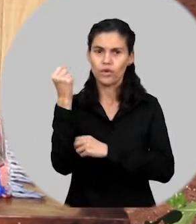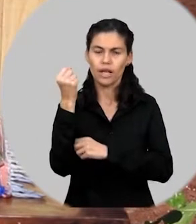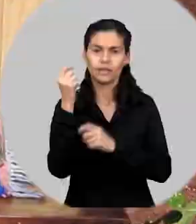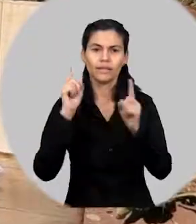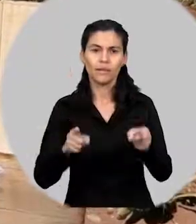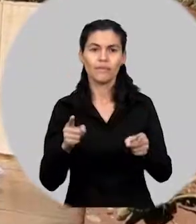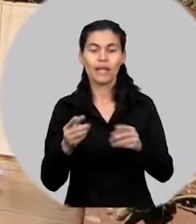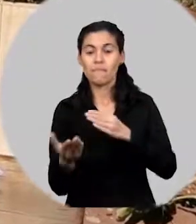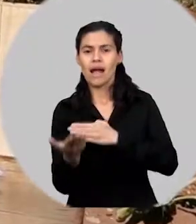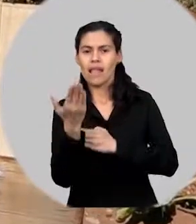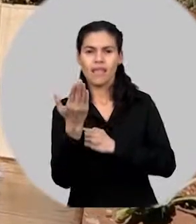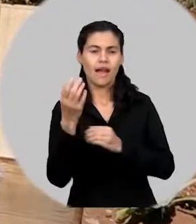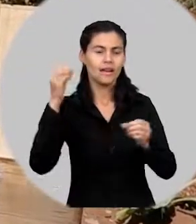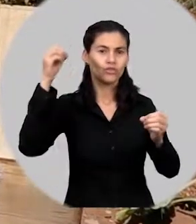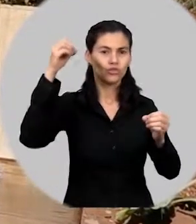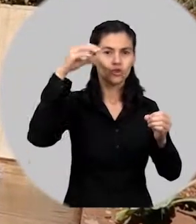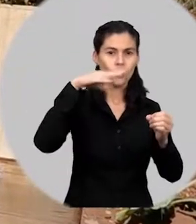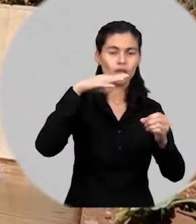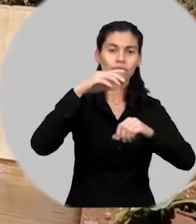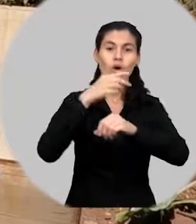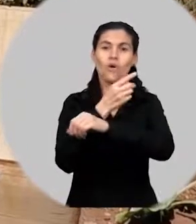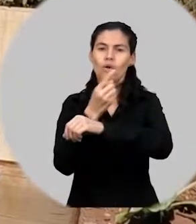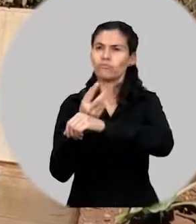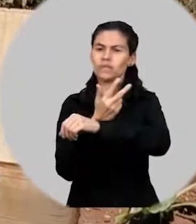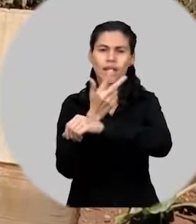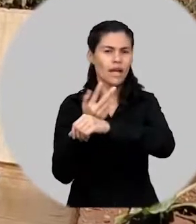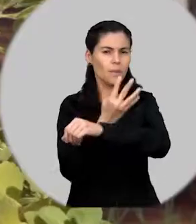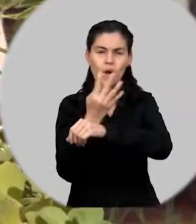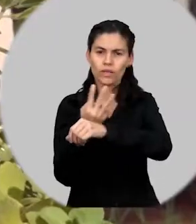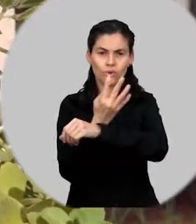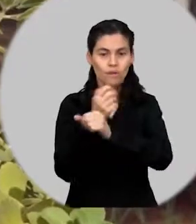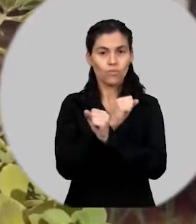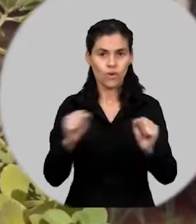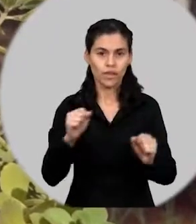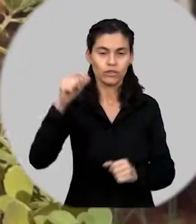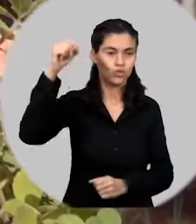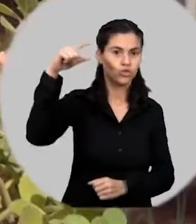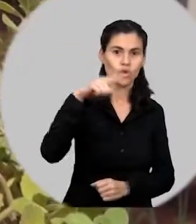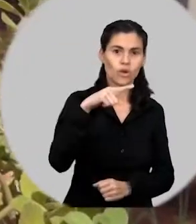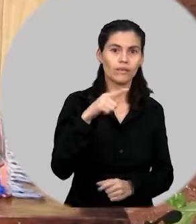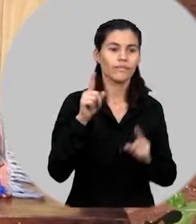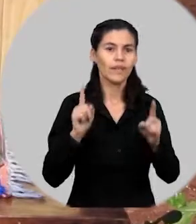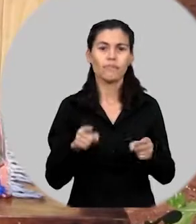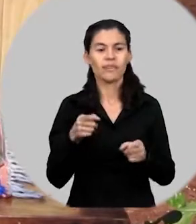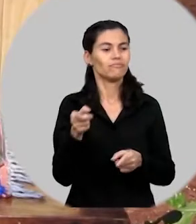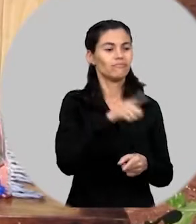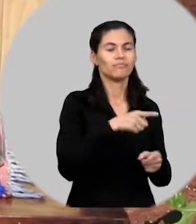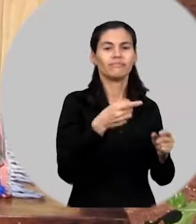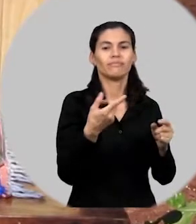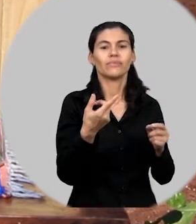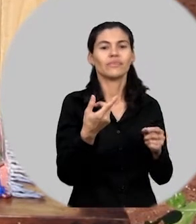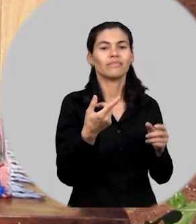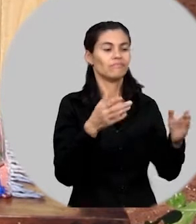preferentemente deberían de ser el sol de mañana de 3 a 4 horas como mínimo. Por otro lado, tenemos este